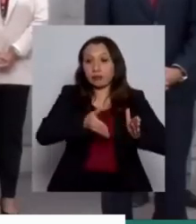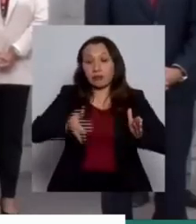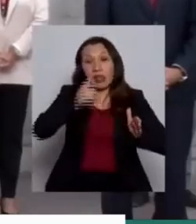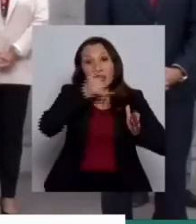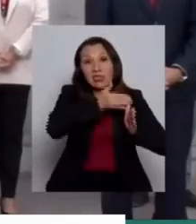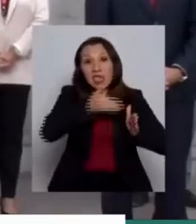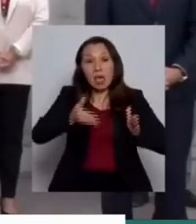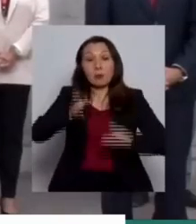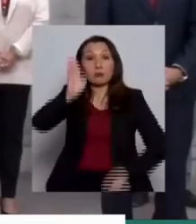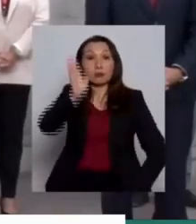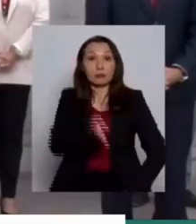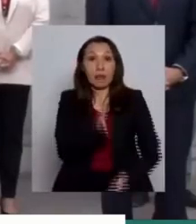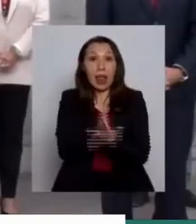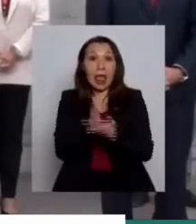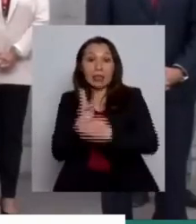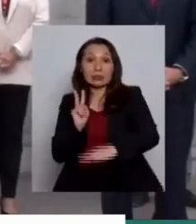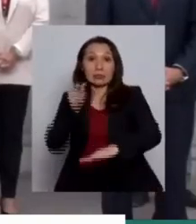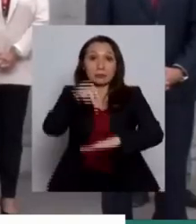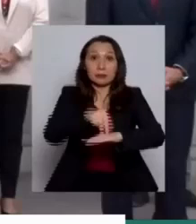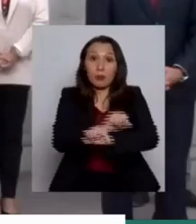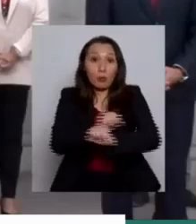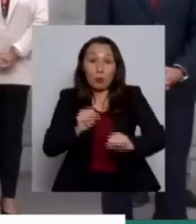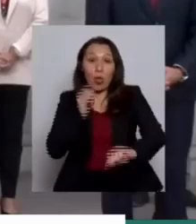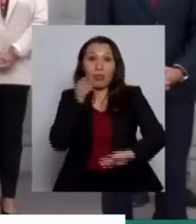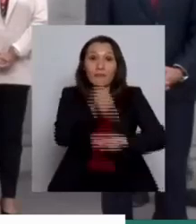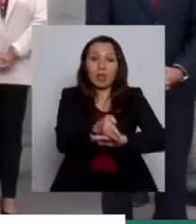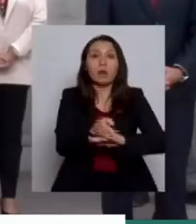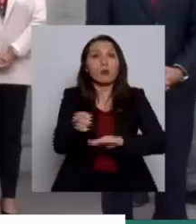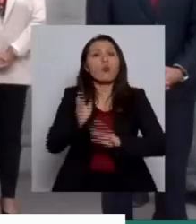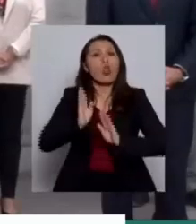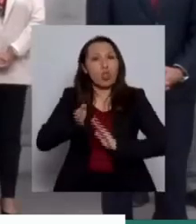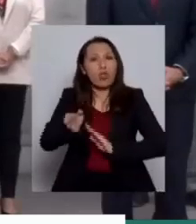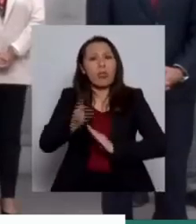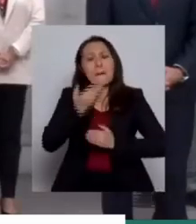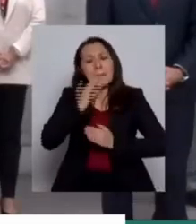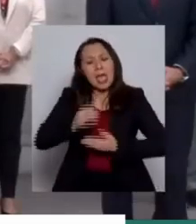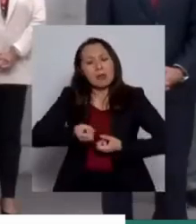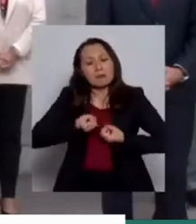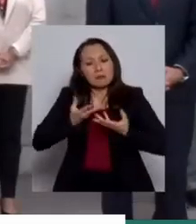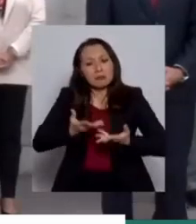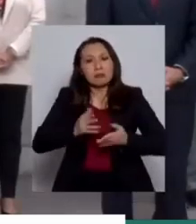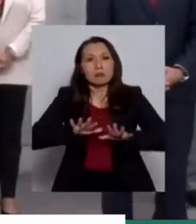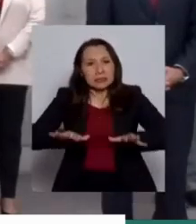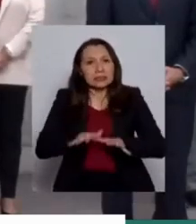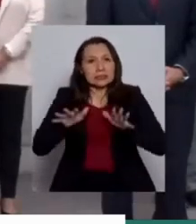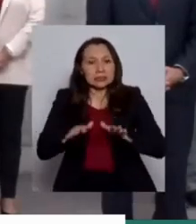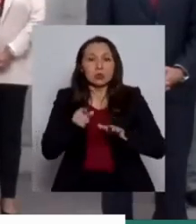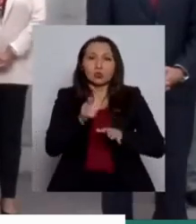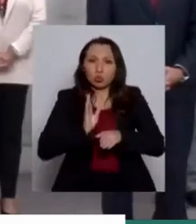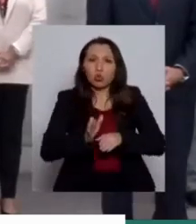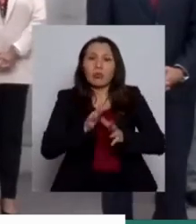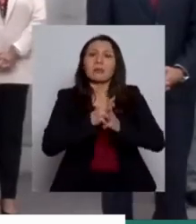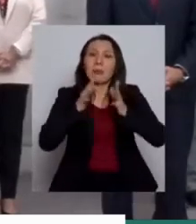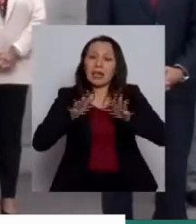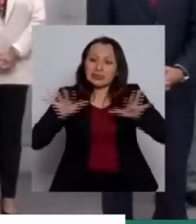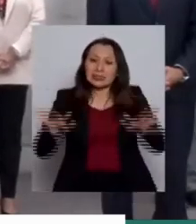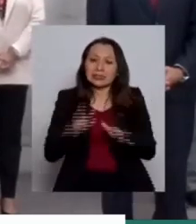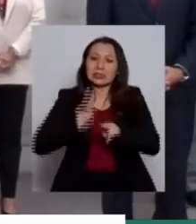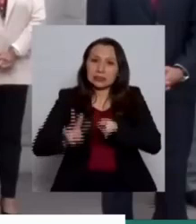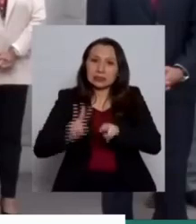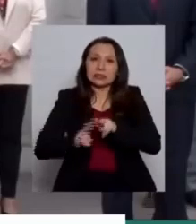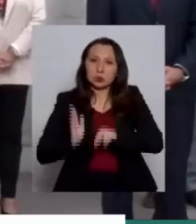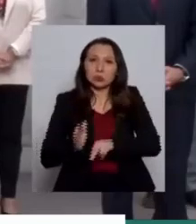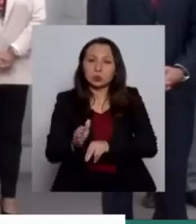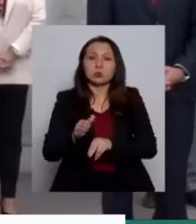clave en la Cámara de Diputados para ser despachado a ley. En medio de la promulgación de la Ley de Crianza Protegida, que permitirá